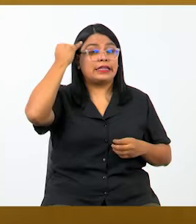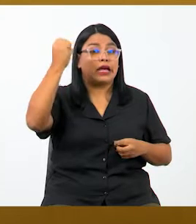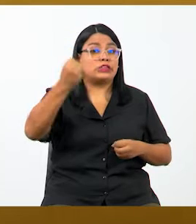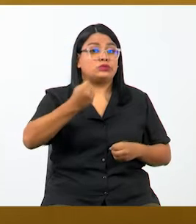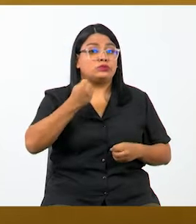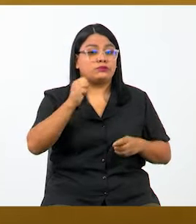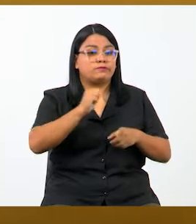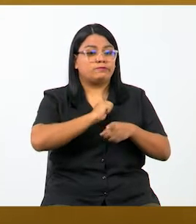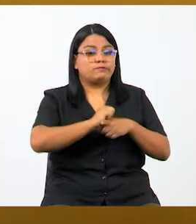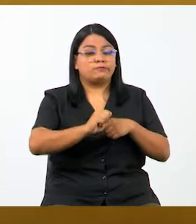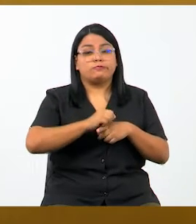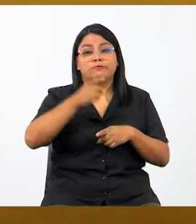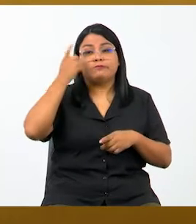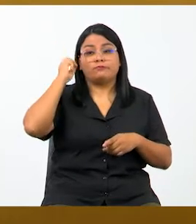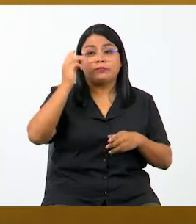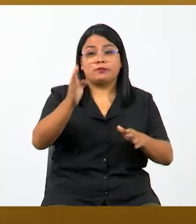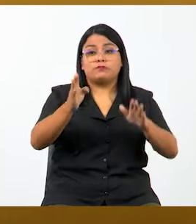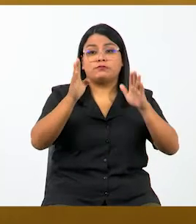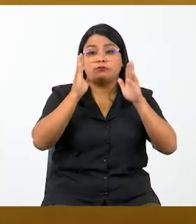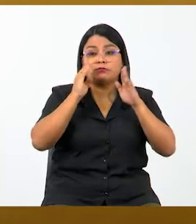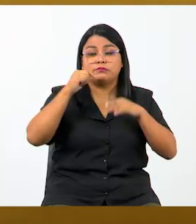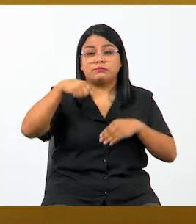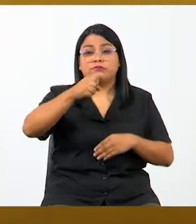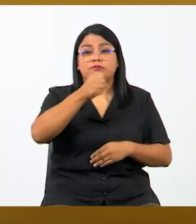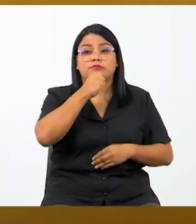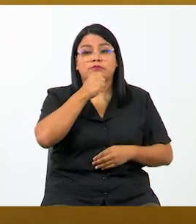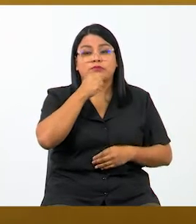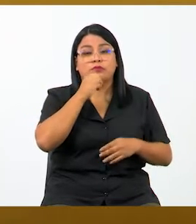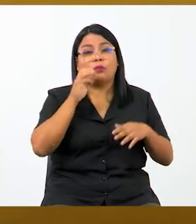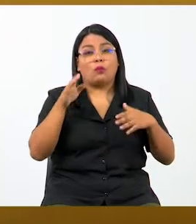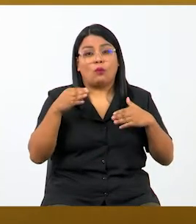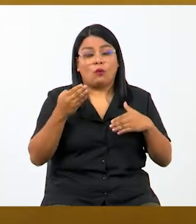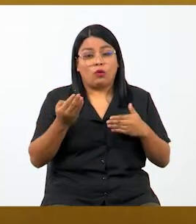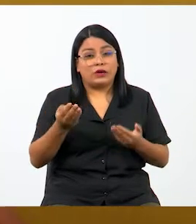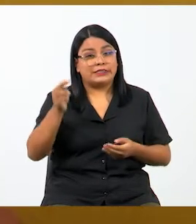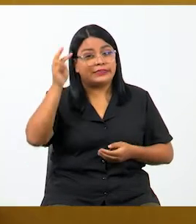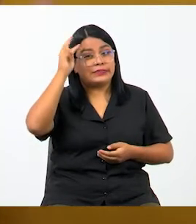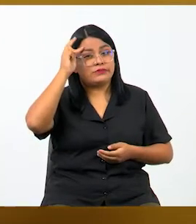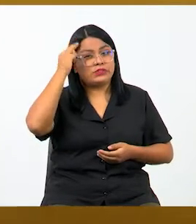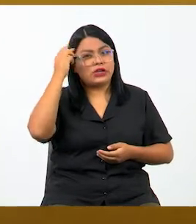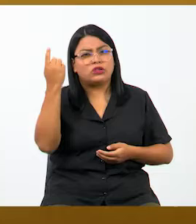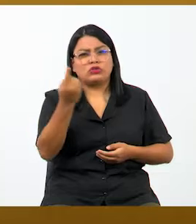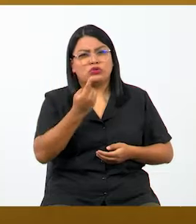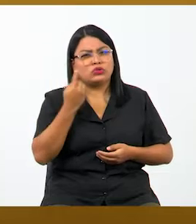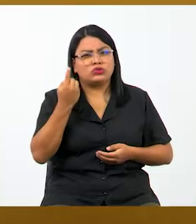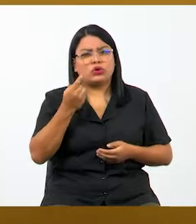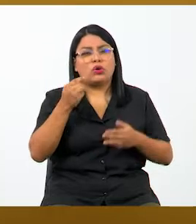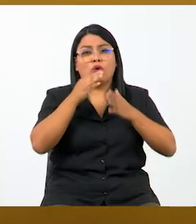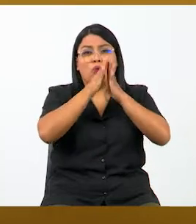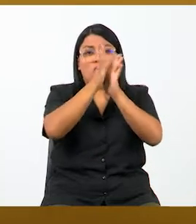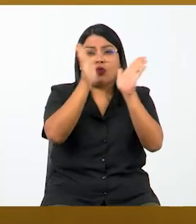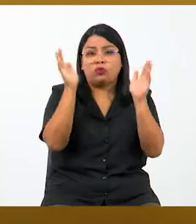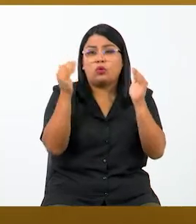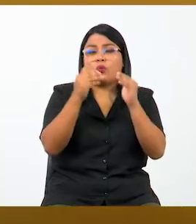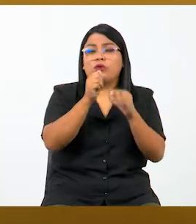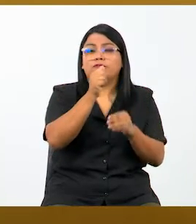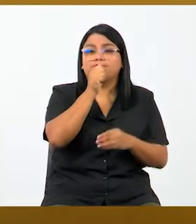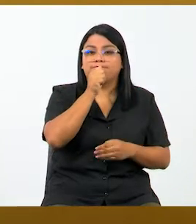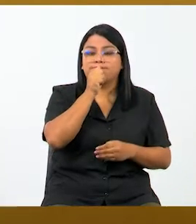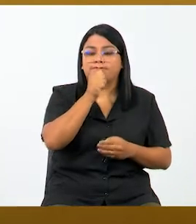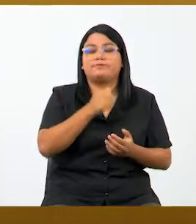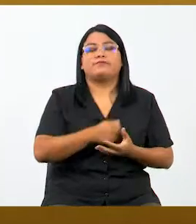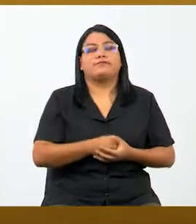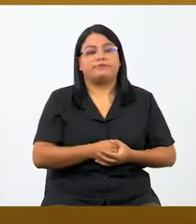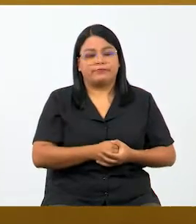práctica docente. Hay que estar atentos a esta información ya que implica no solamente el ámbito público, sino también el ámbito